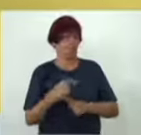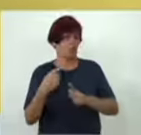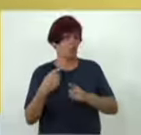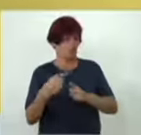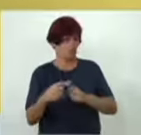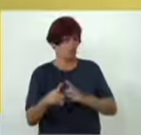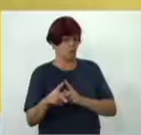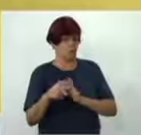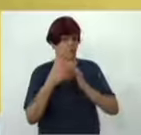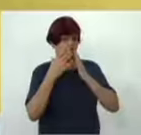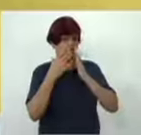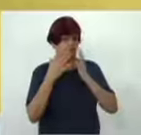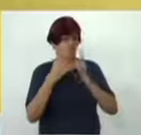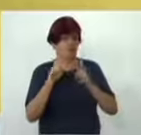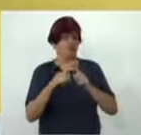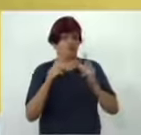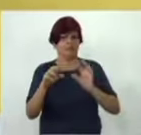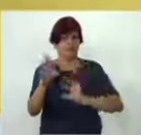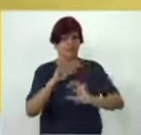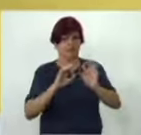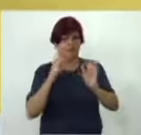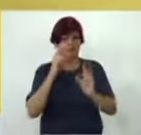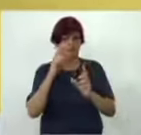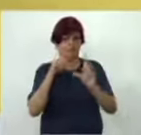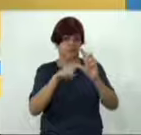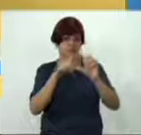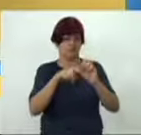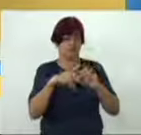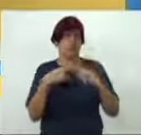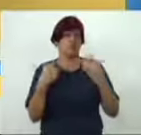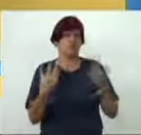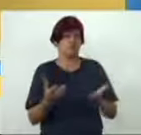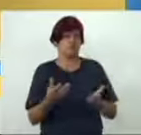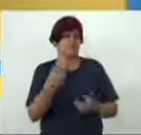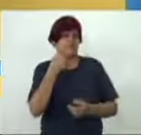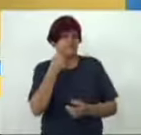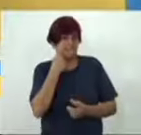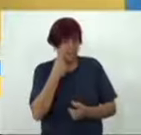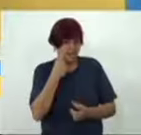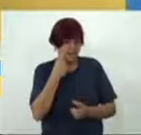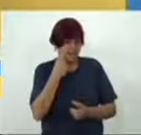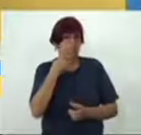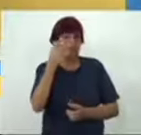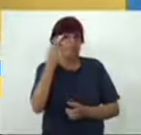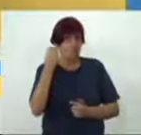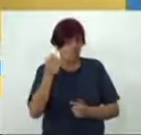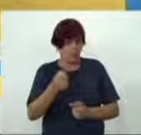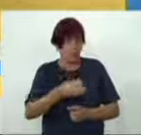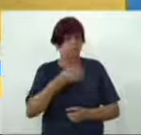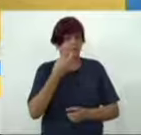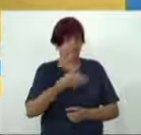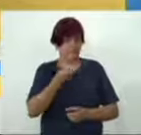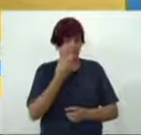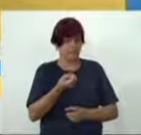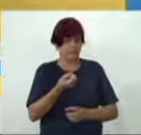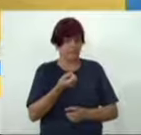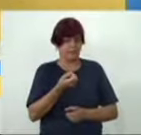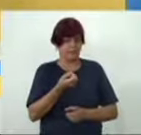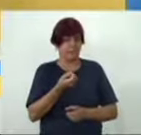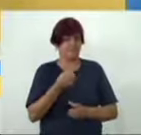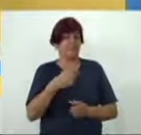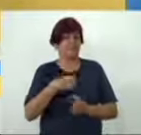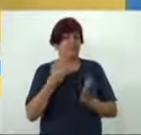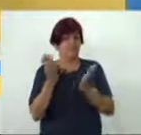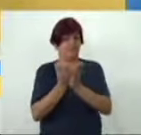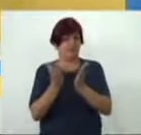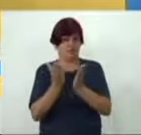Otro aspecto por lo que seleccionamos este contenido, y fíjense bien cuántos elementos para argumentar, por tanto, tienen que